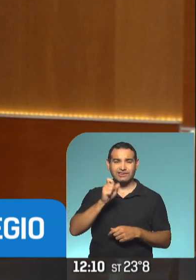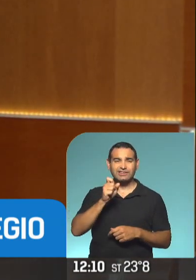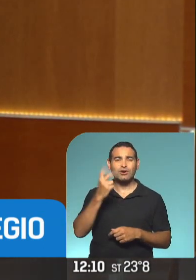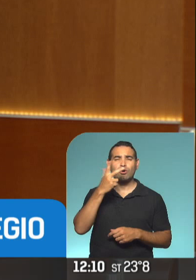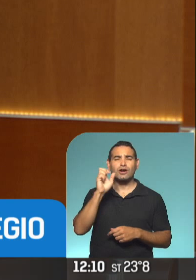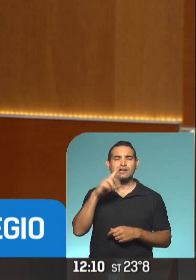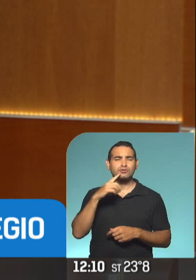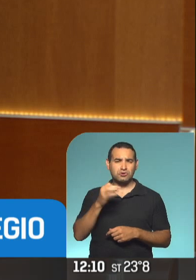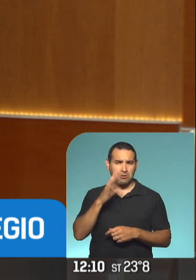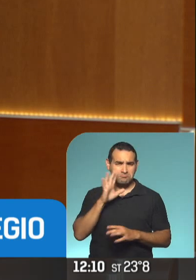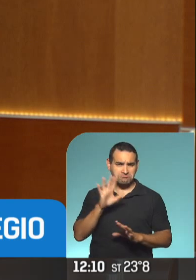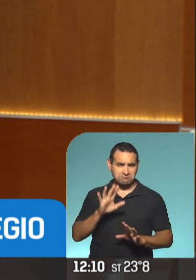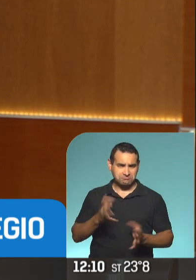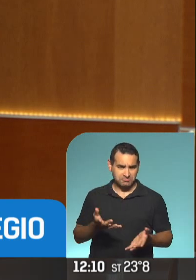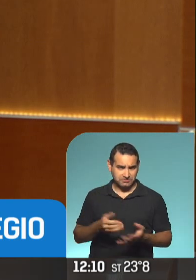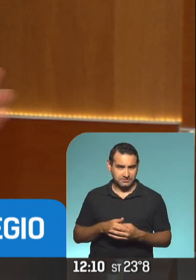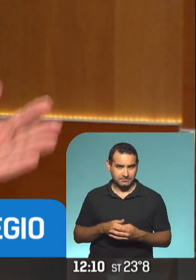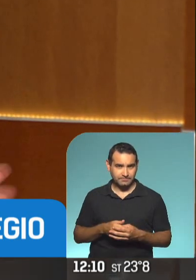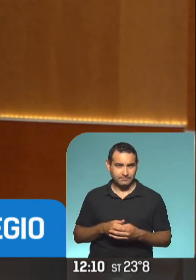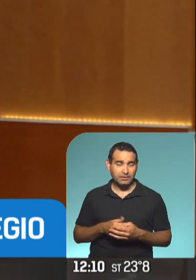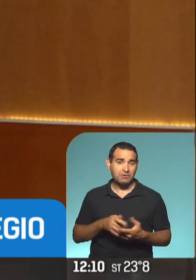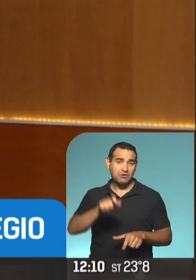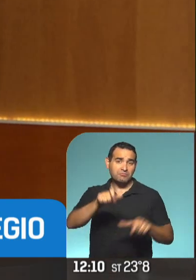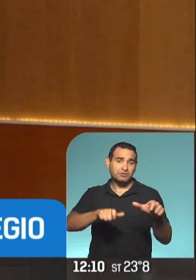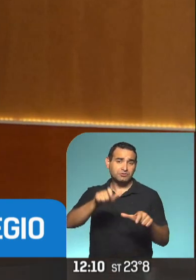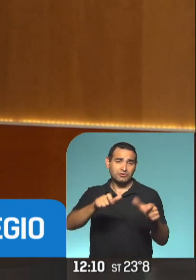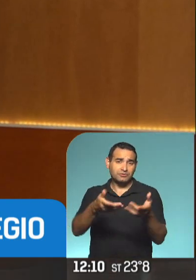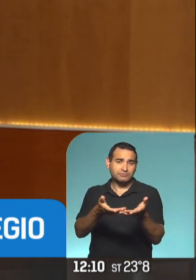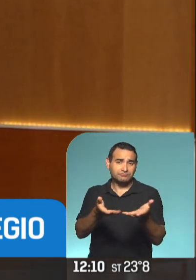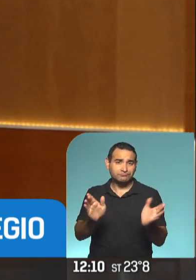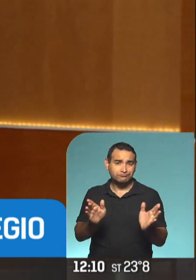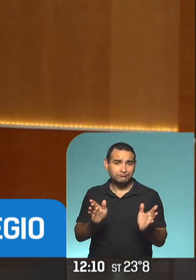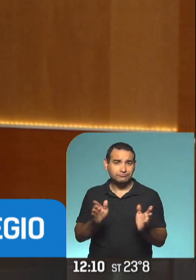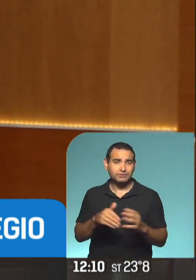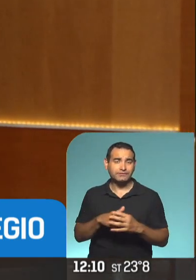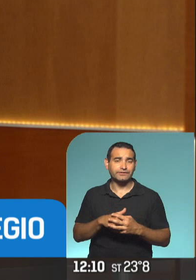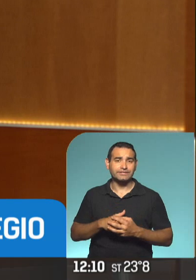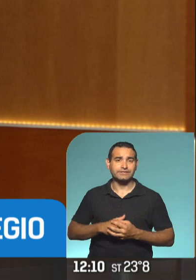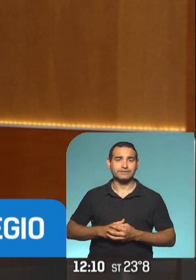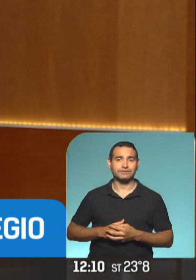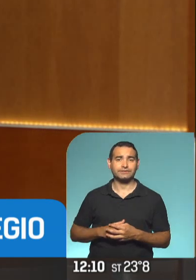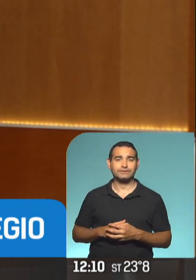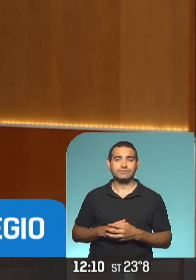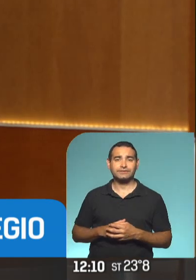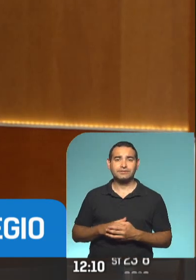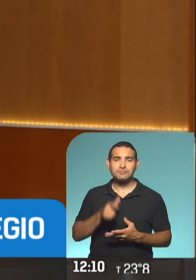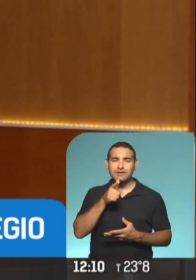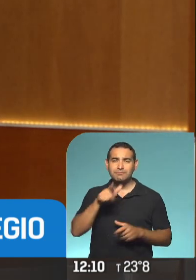Sí. Y en el común de la gente me parece que queda esta sensación de que hay